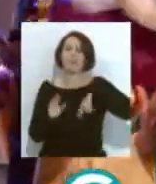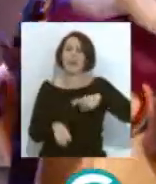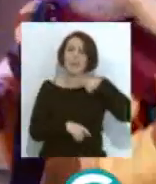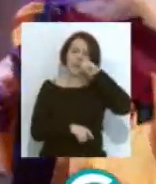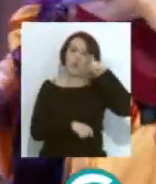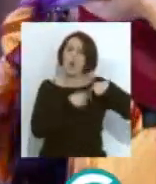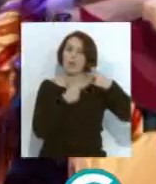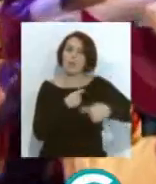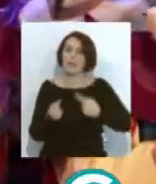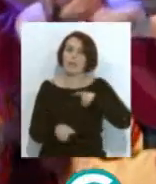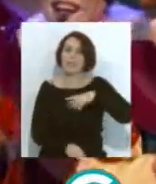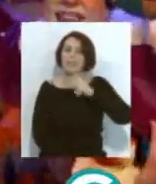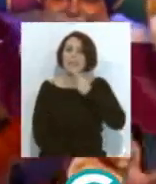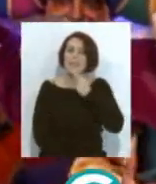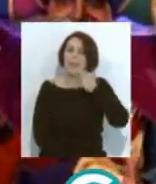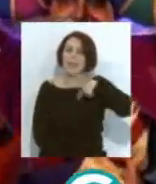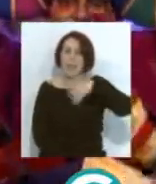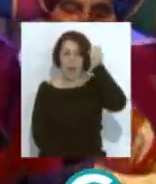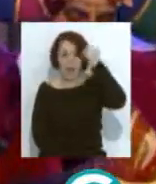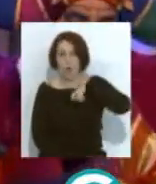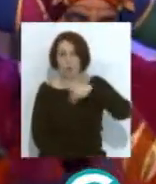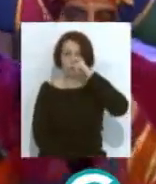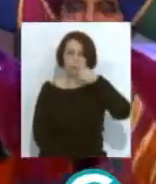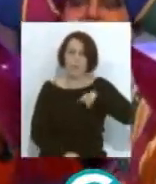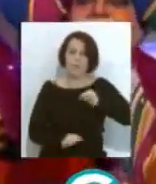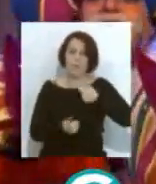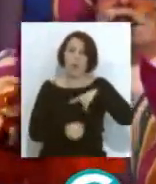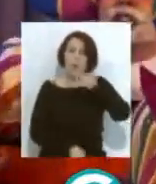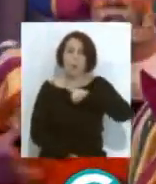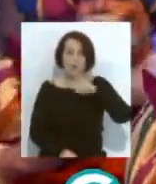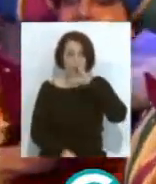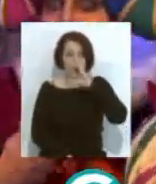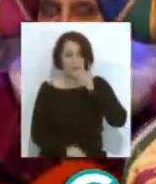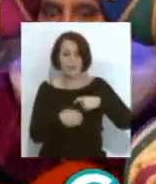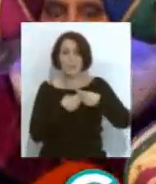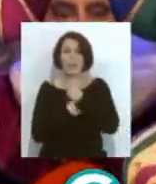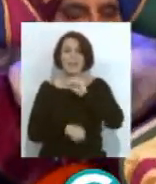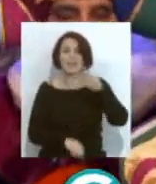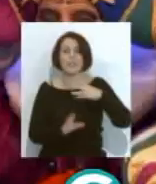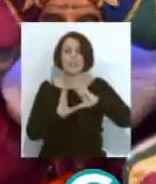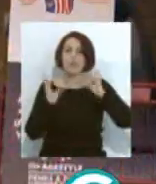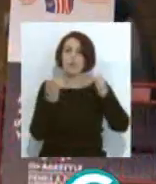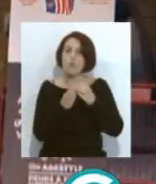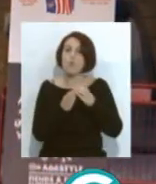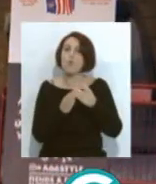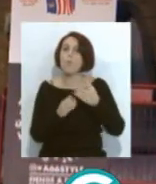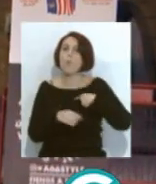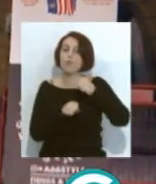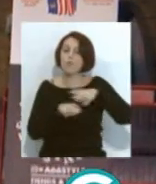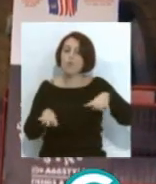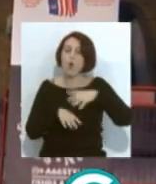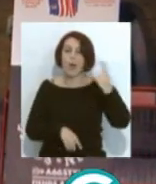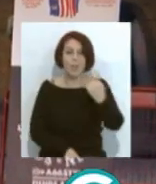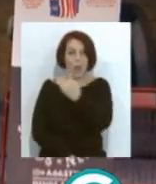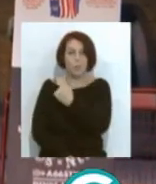Santander y de Juan Carlos Aragón. El festival comenzaría el 1 de febrero y participarían tres grupos por función. Podrían